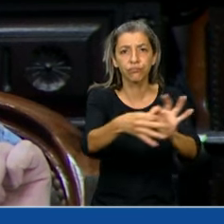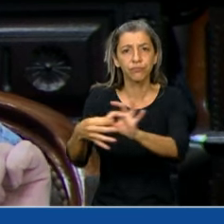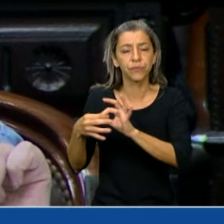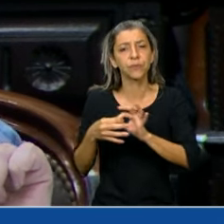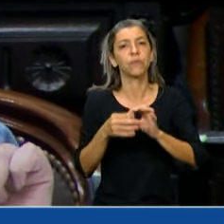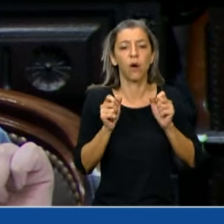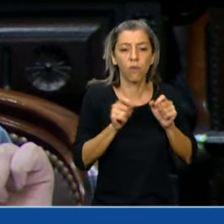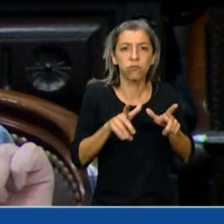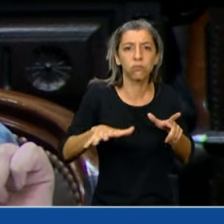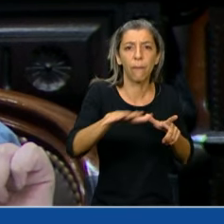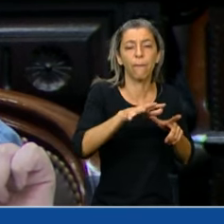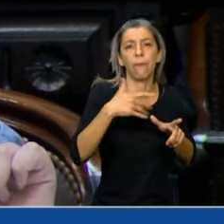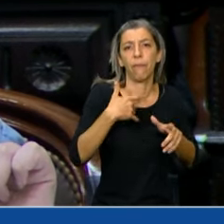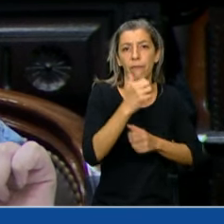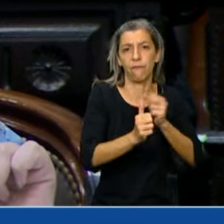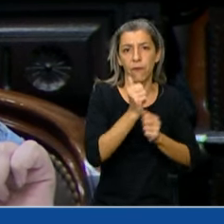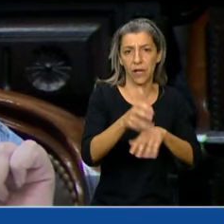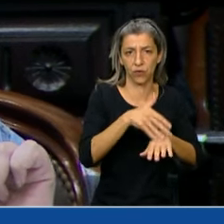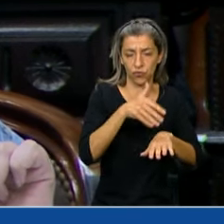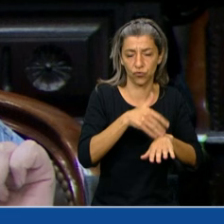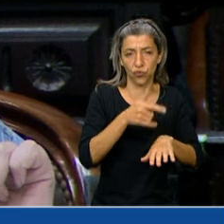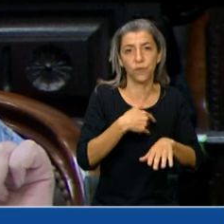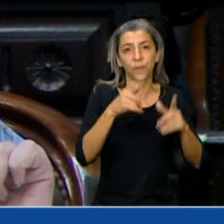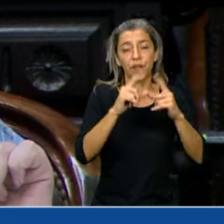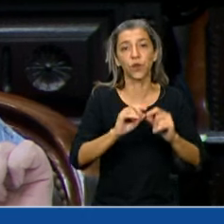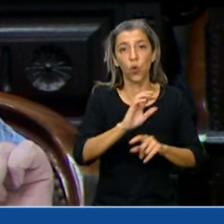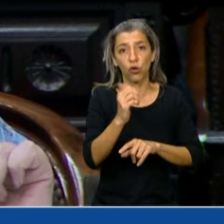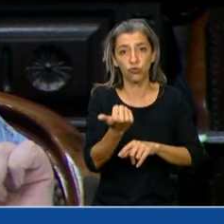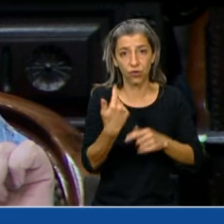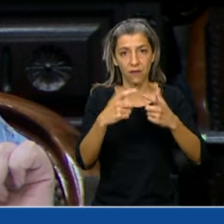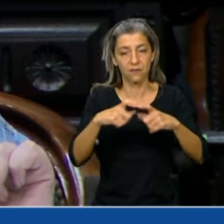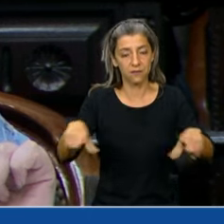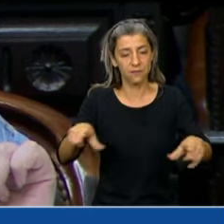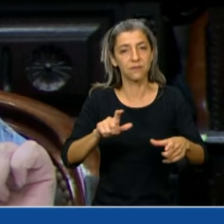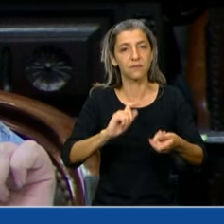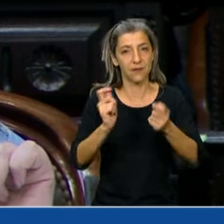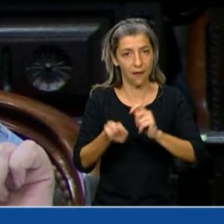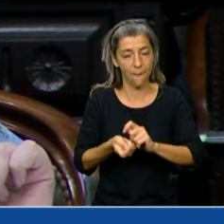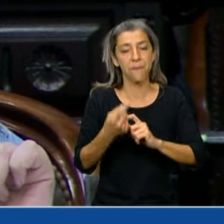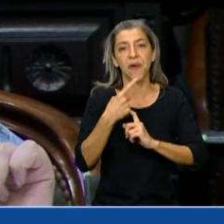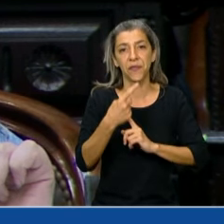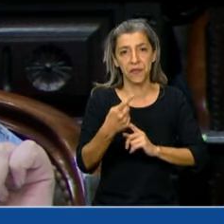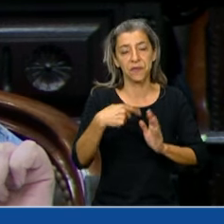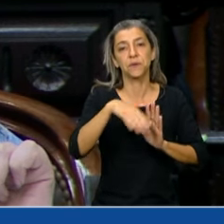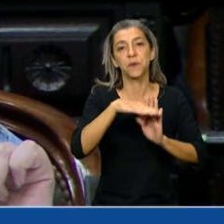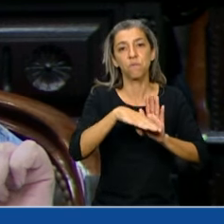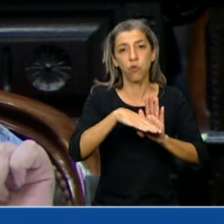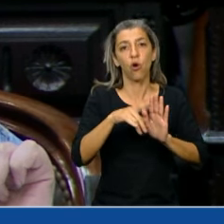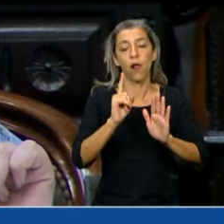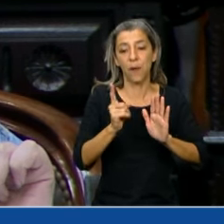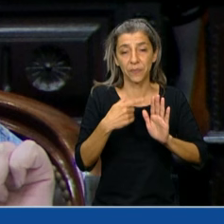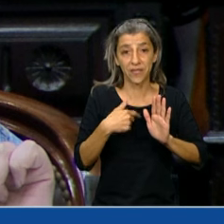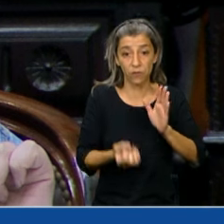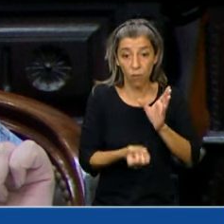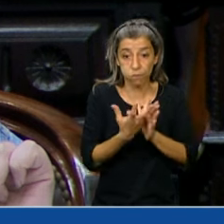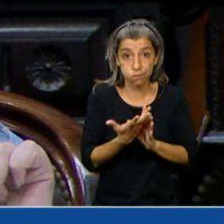calzado el artículo 6 del dictamen se modifica quedando redactado de la siguiente forma el programa creado en el artículo precedente